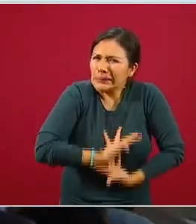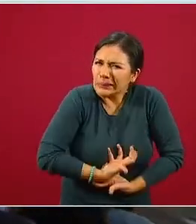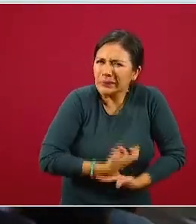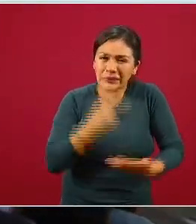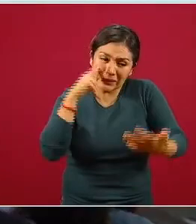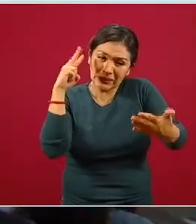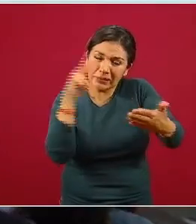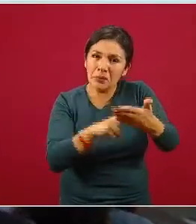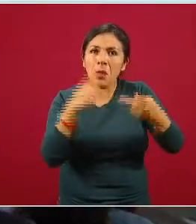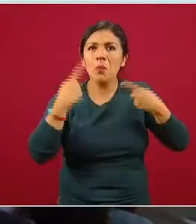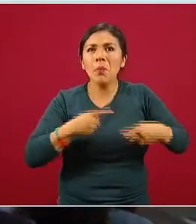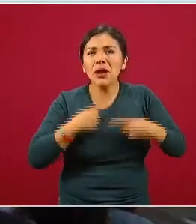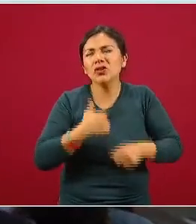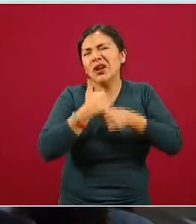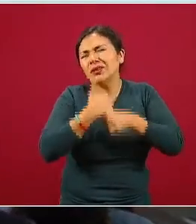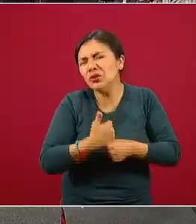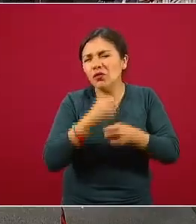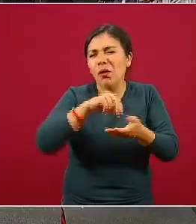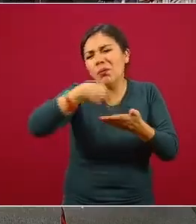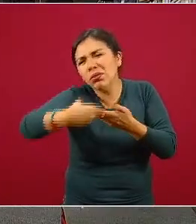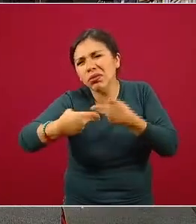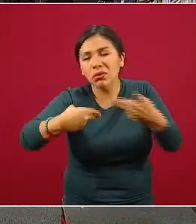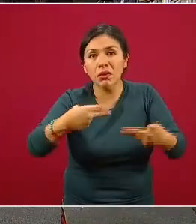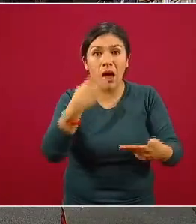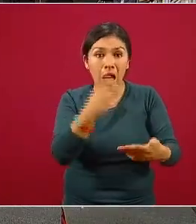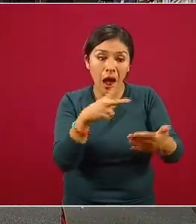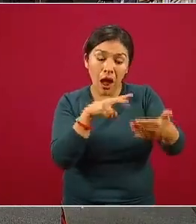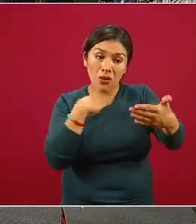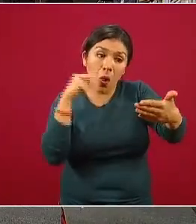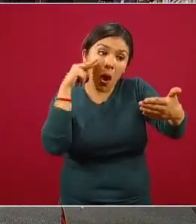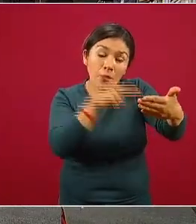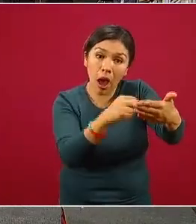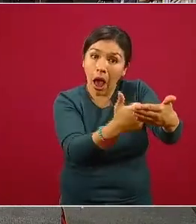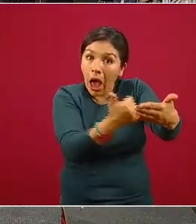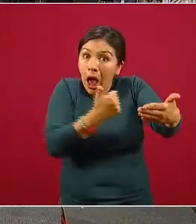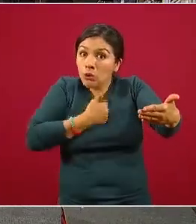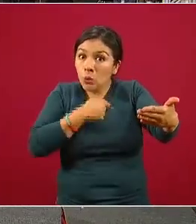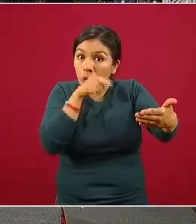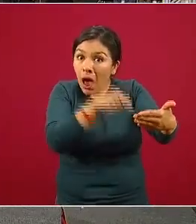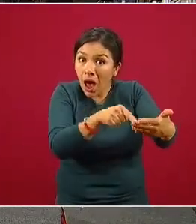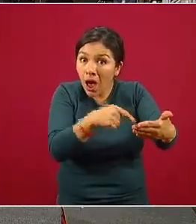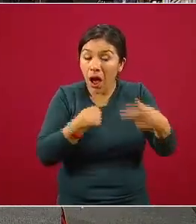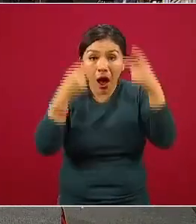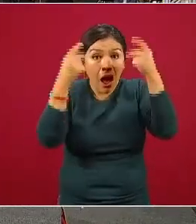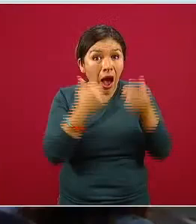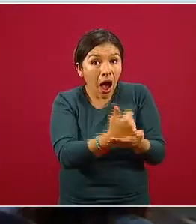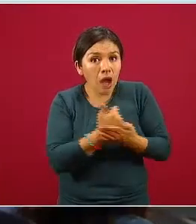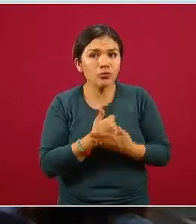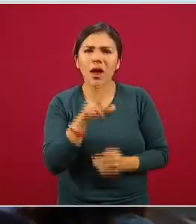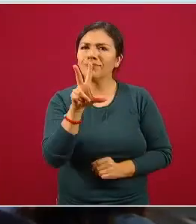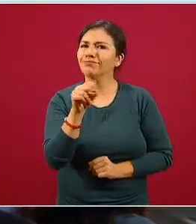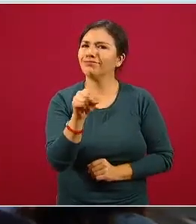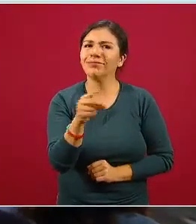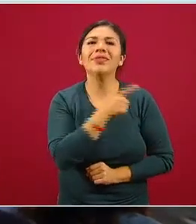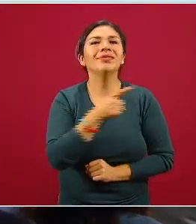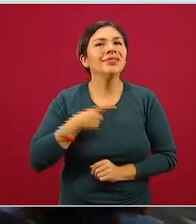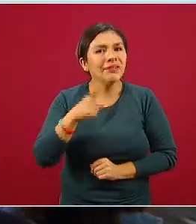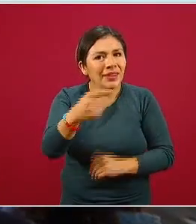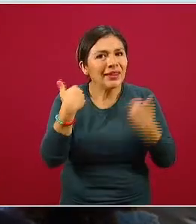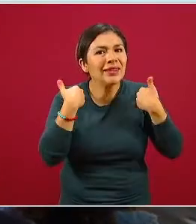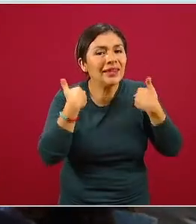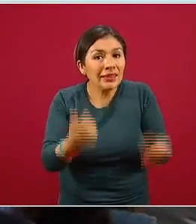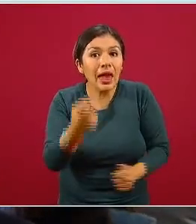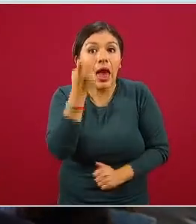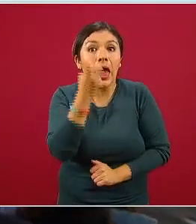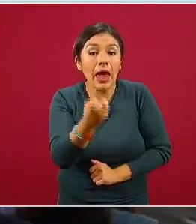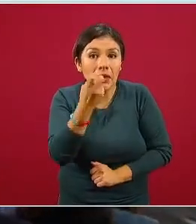tienen personas en sufrimiento, no suelen ayudar a resolver problemas de forma inmediata. Debemos estar conscientes de eso y es